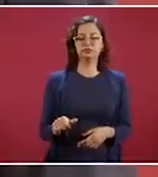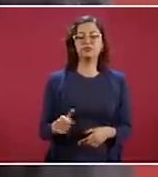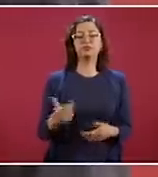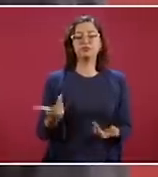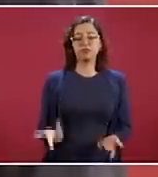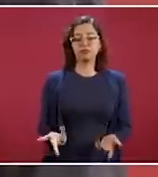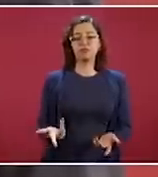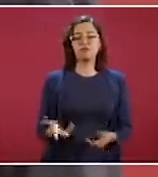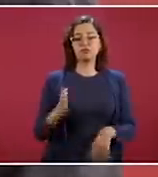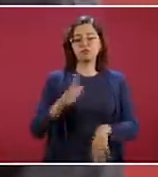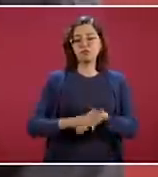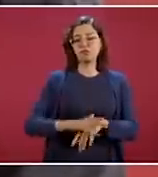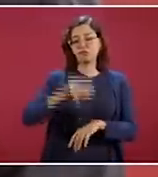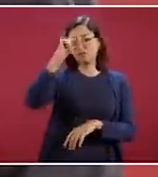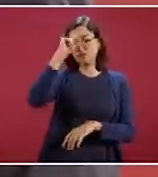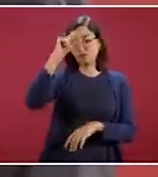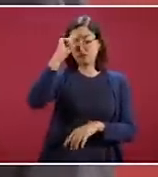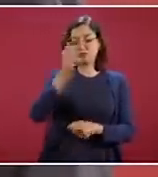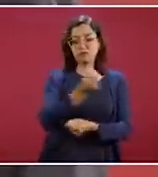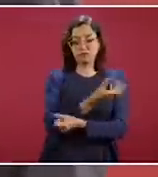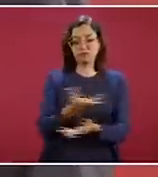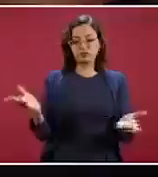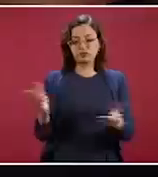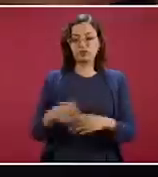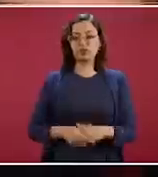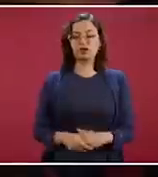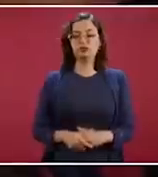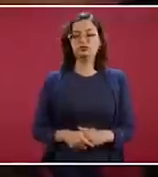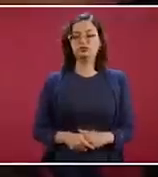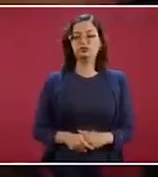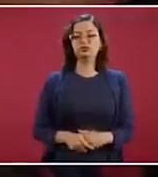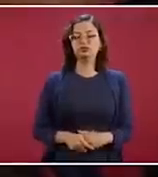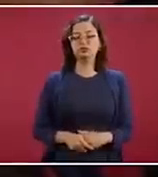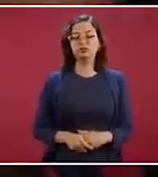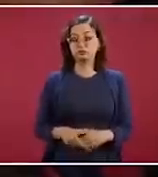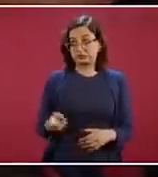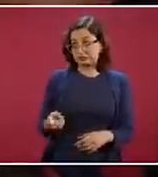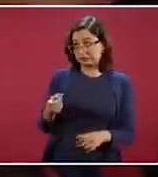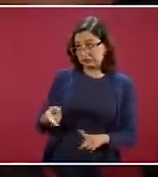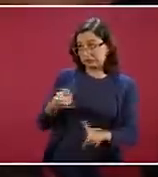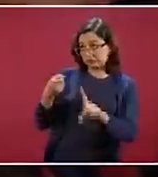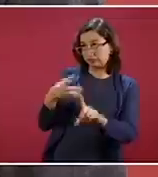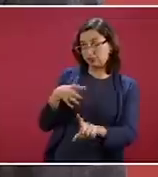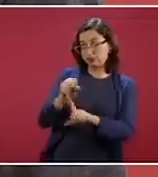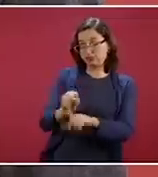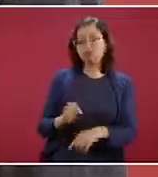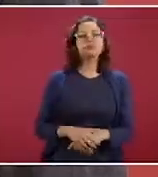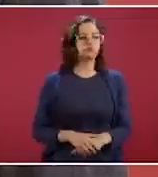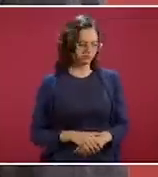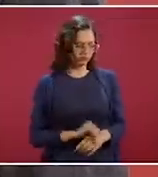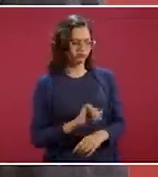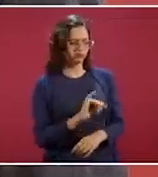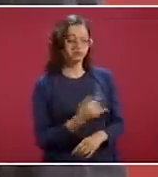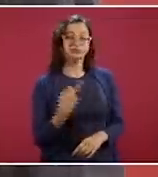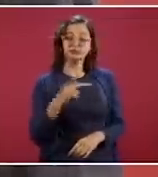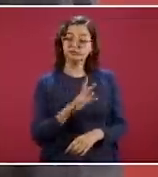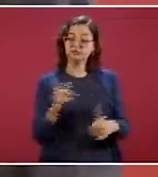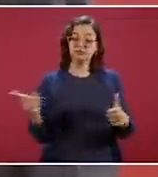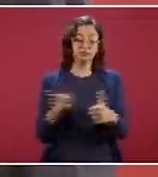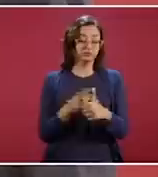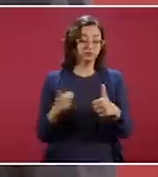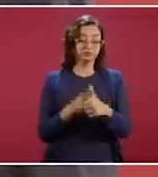tengan conocimiento, o sea, en ese sentido, que alcancen los objetivos. Sí, pero en el orden de prioridades,